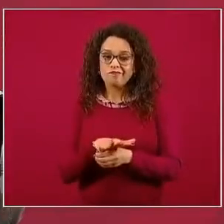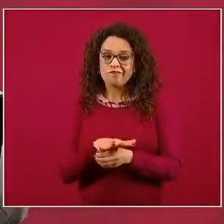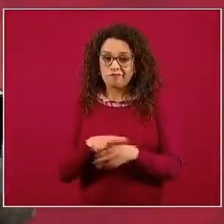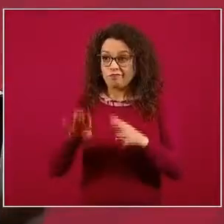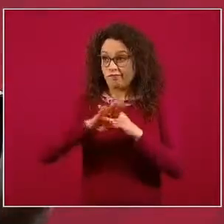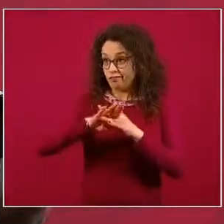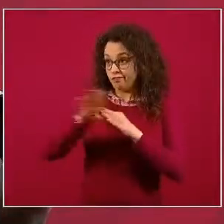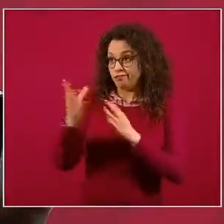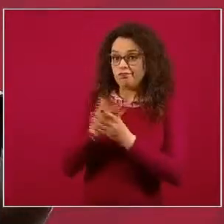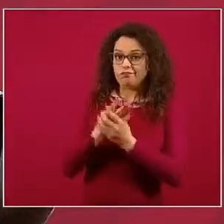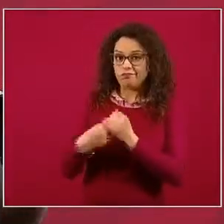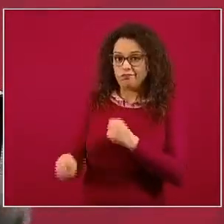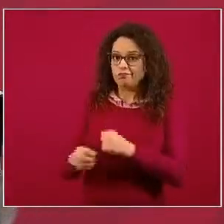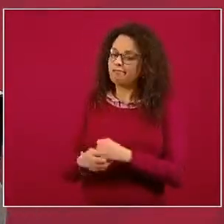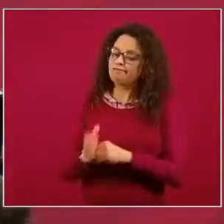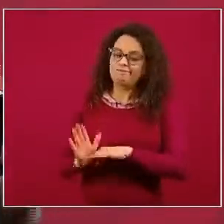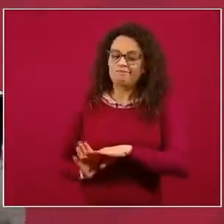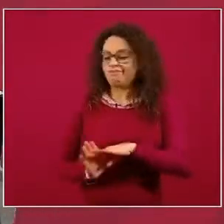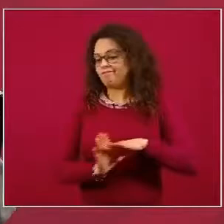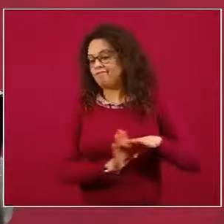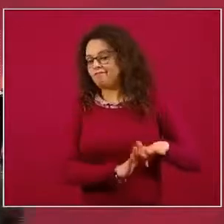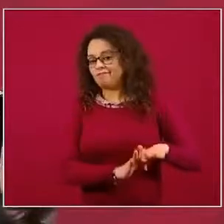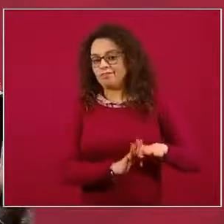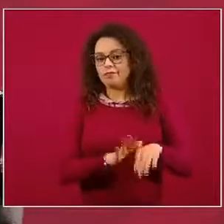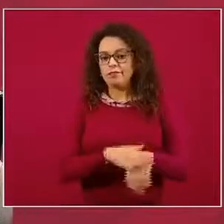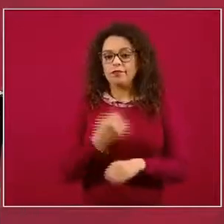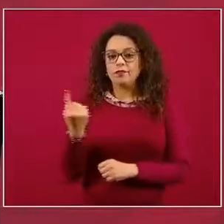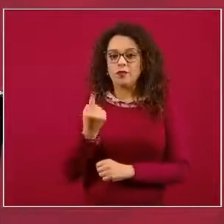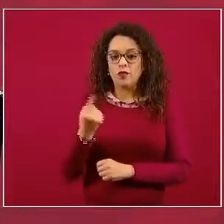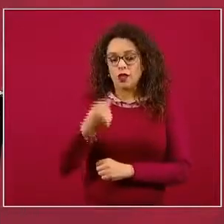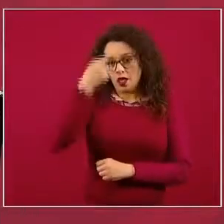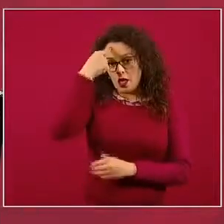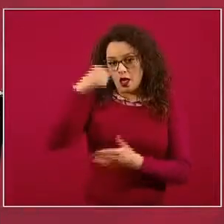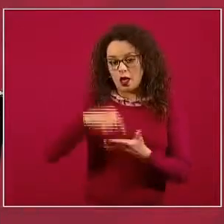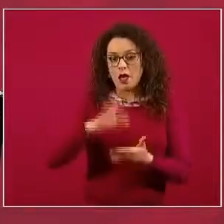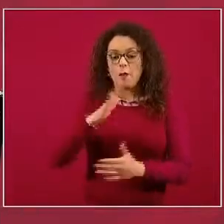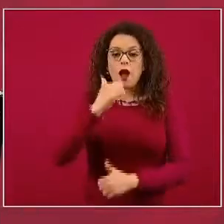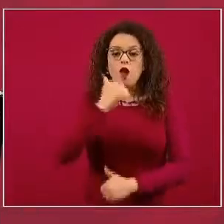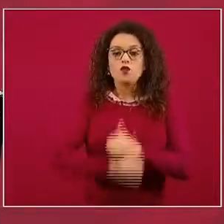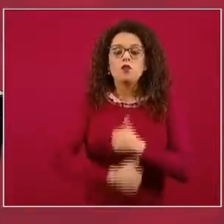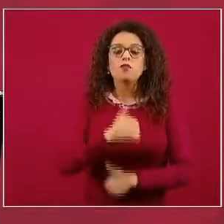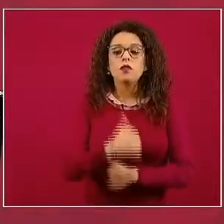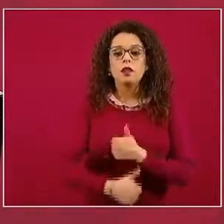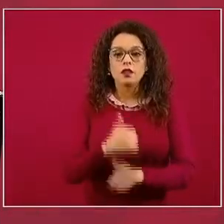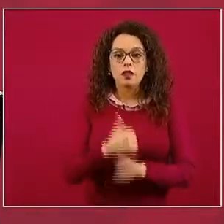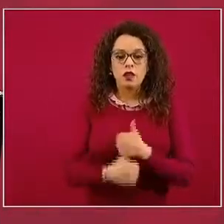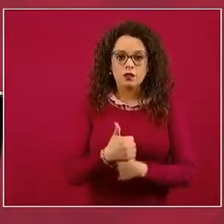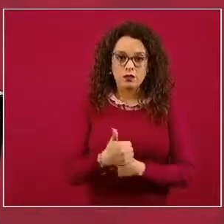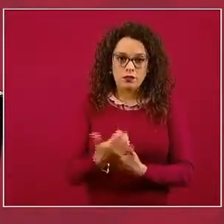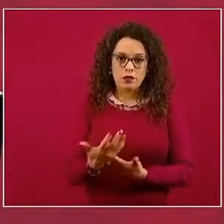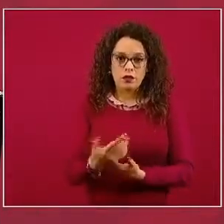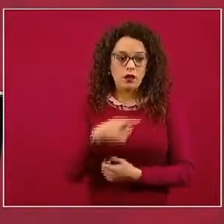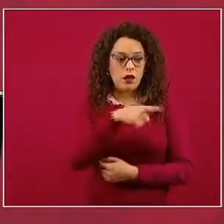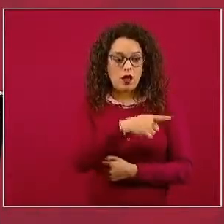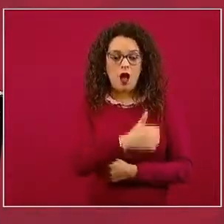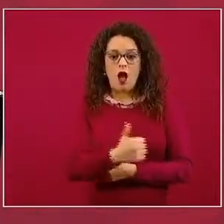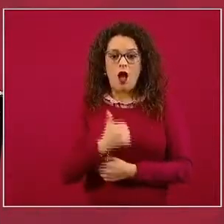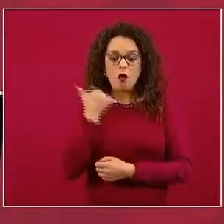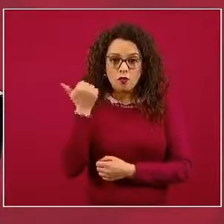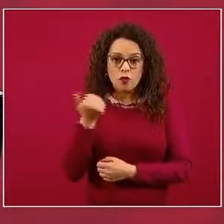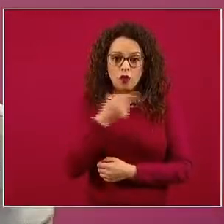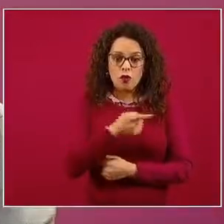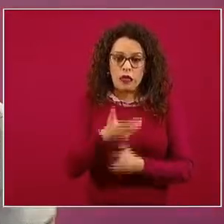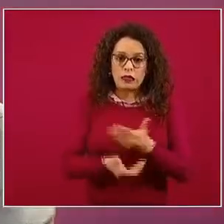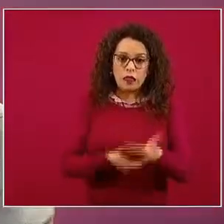migrantes porque las considera una competencia sobre los servicios que puede tener la población